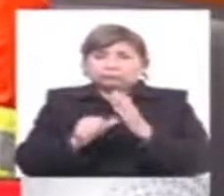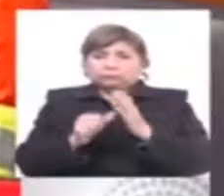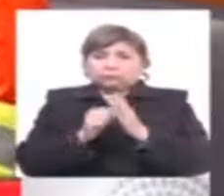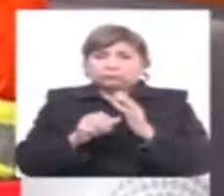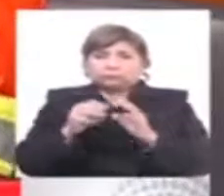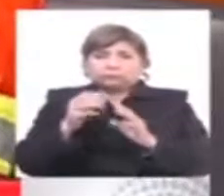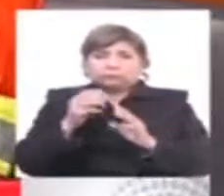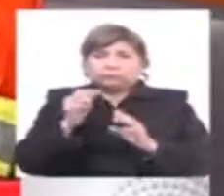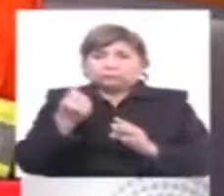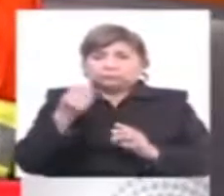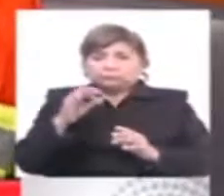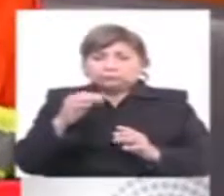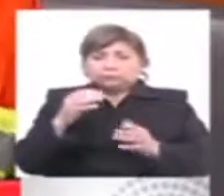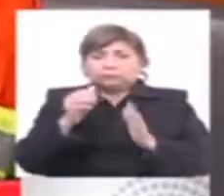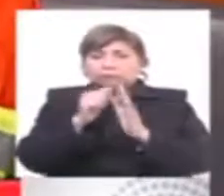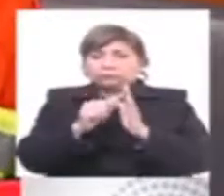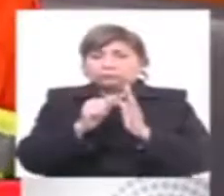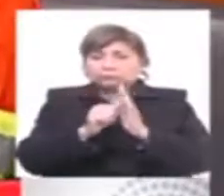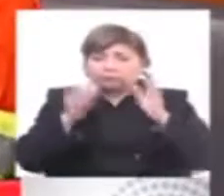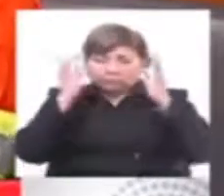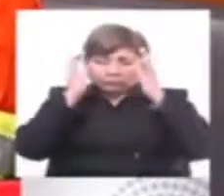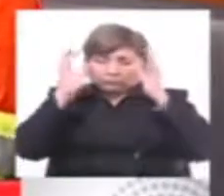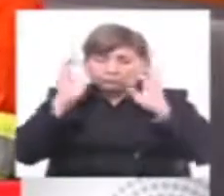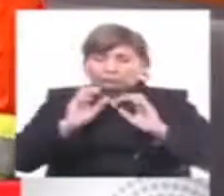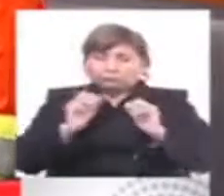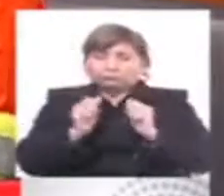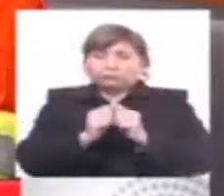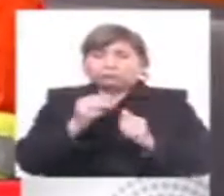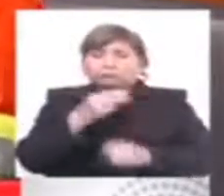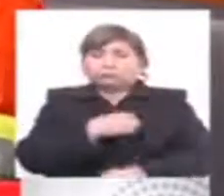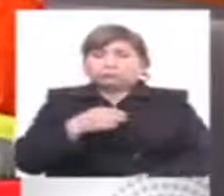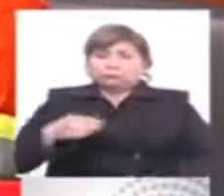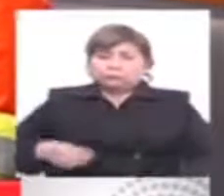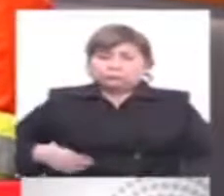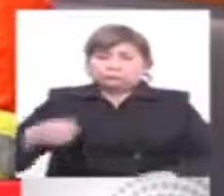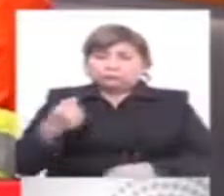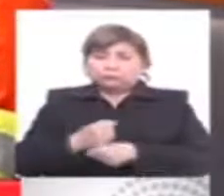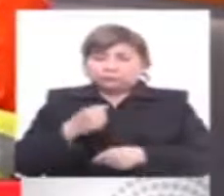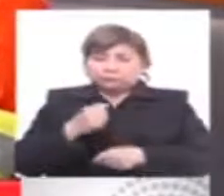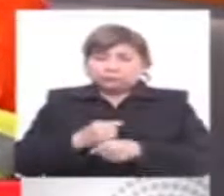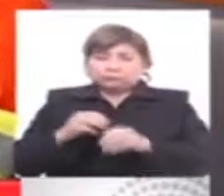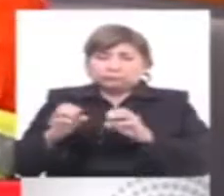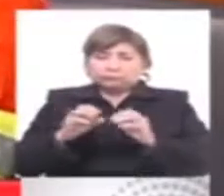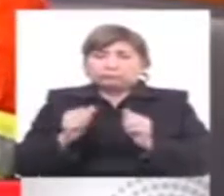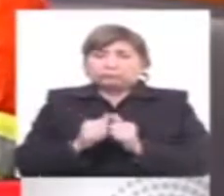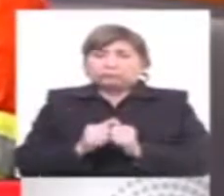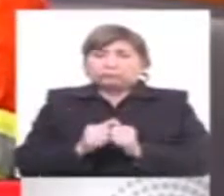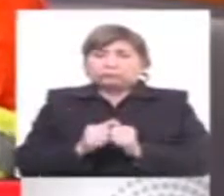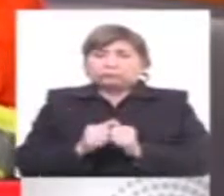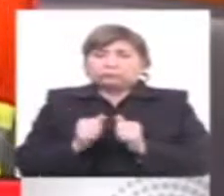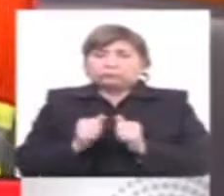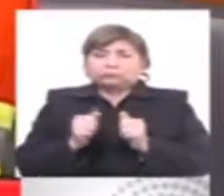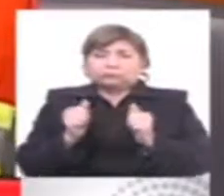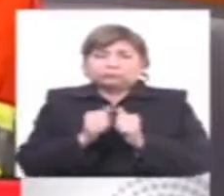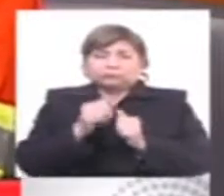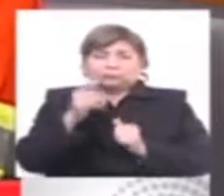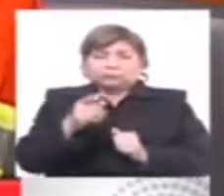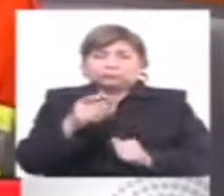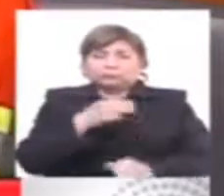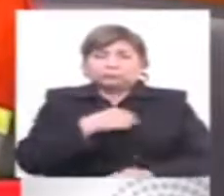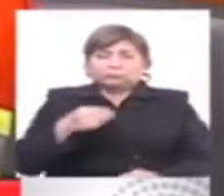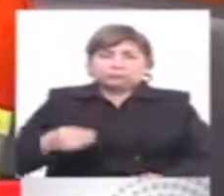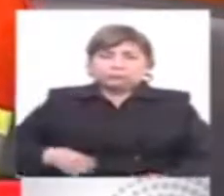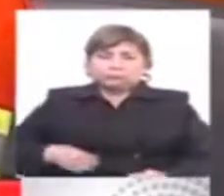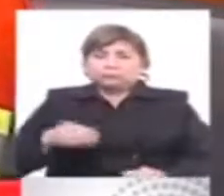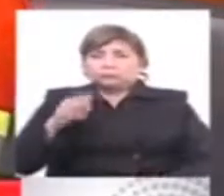19. Agenda acordada con el ex ministro de Trabajo y ratifica por la misma ministra